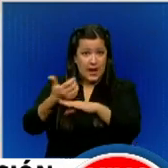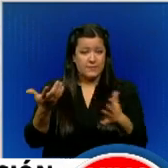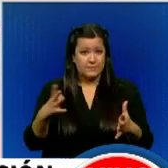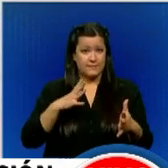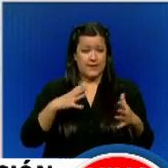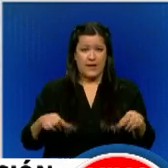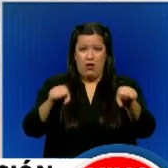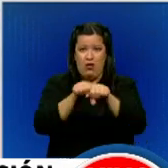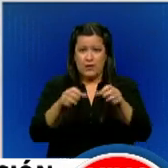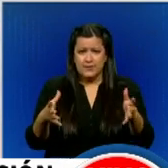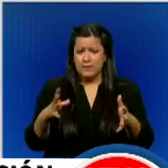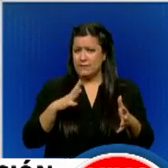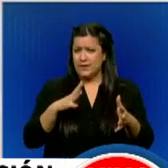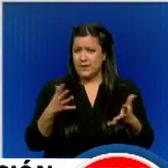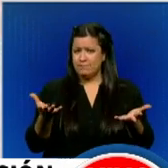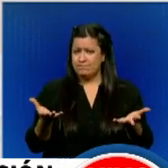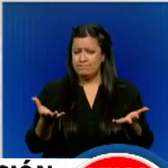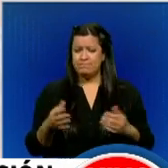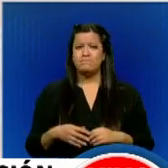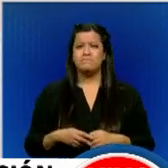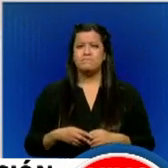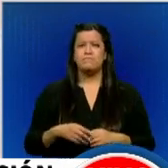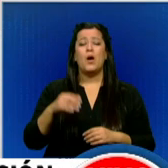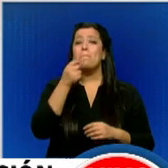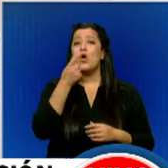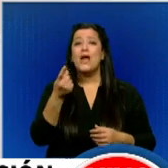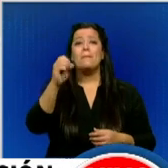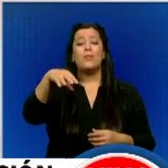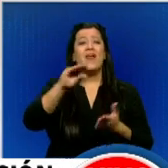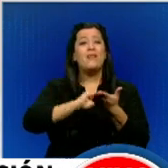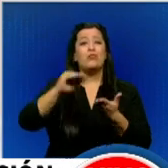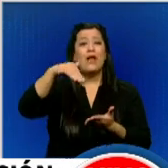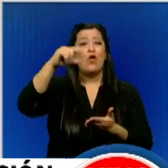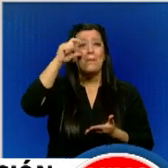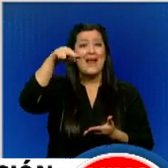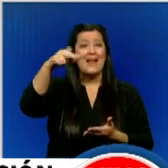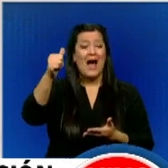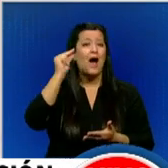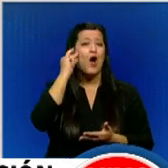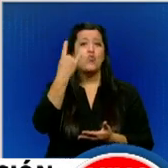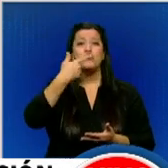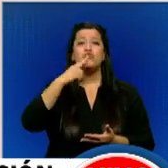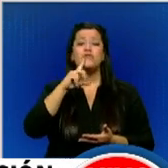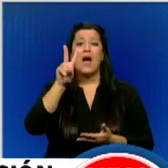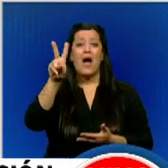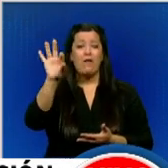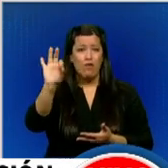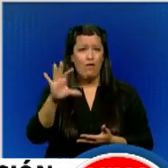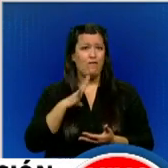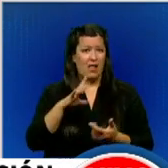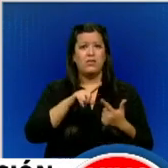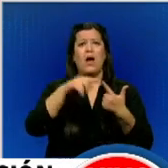y me figuran sin lograr diputado mena por ejemplo gustavo diputado